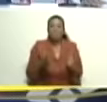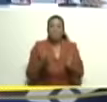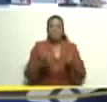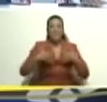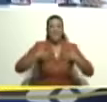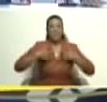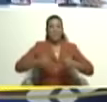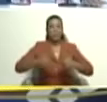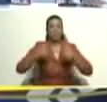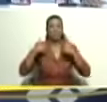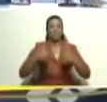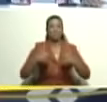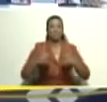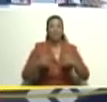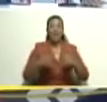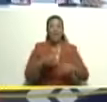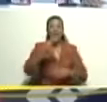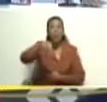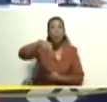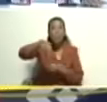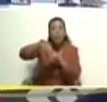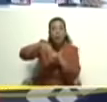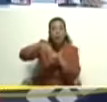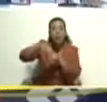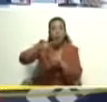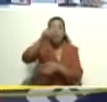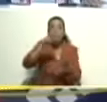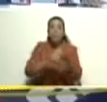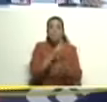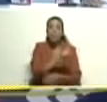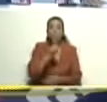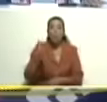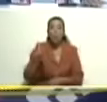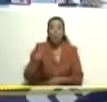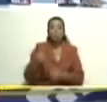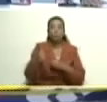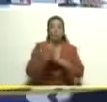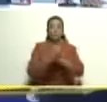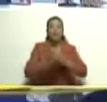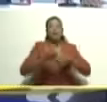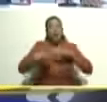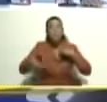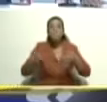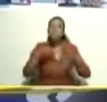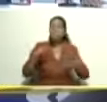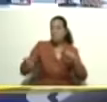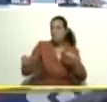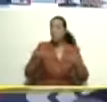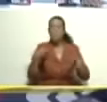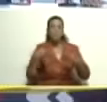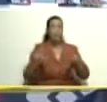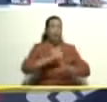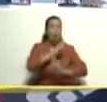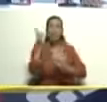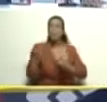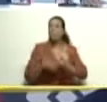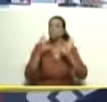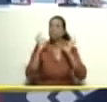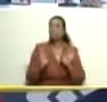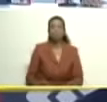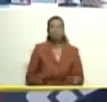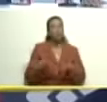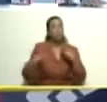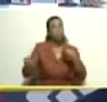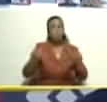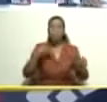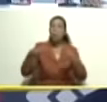pandemia, noviembre 2021 decretamos la flexibilización absoluta de la